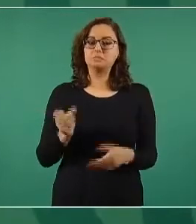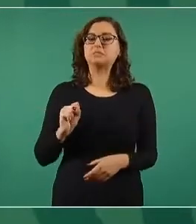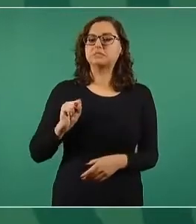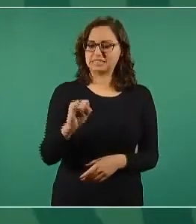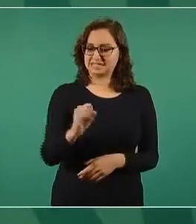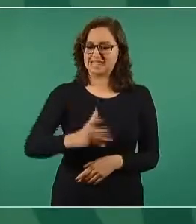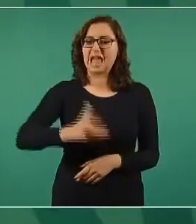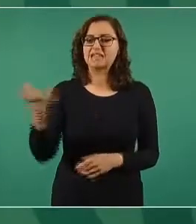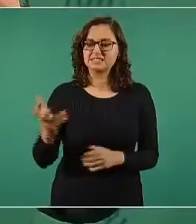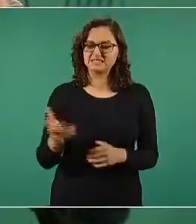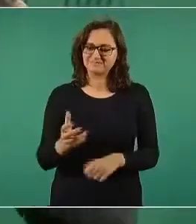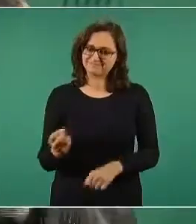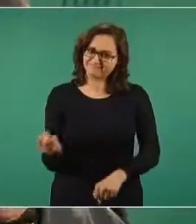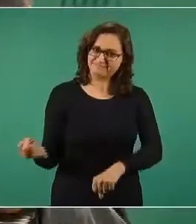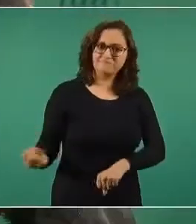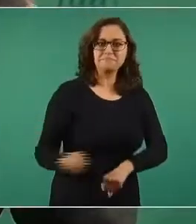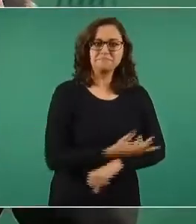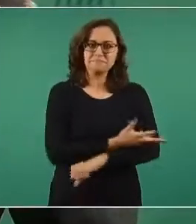pero hay que equilibrar